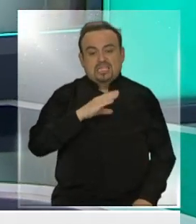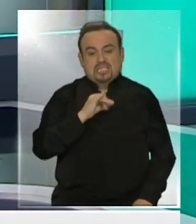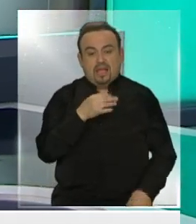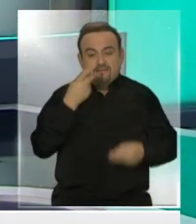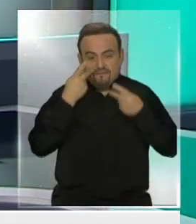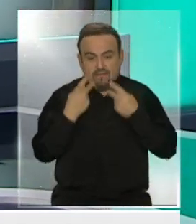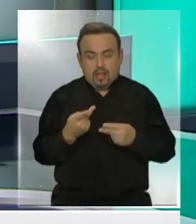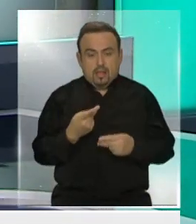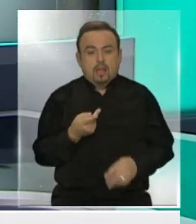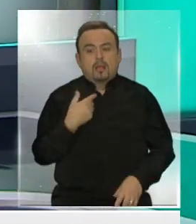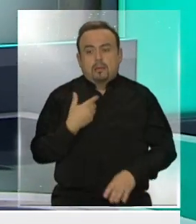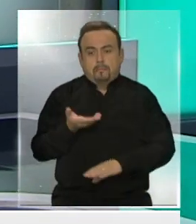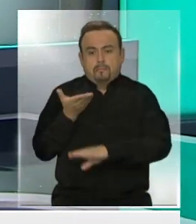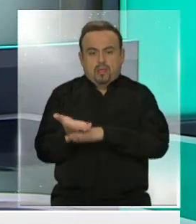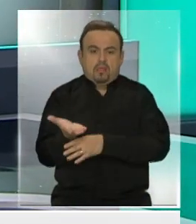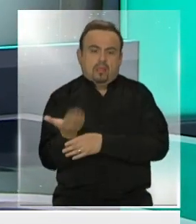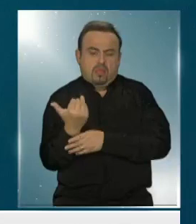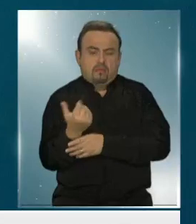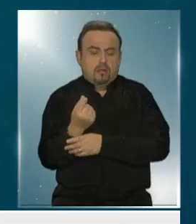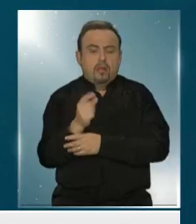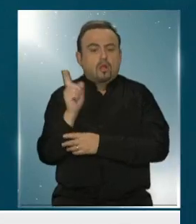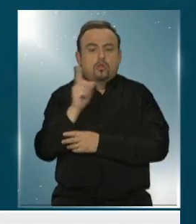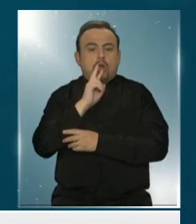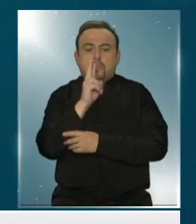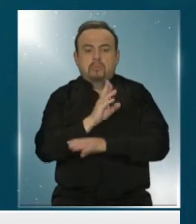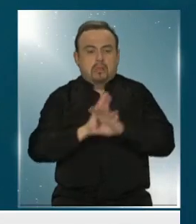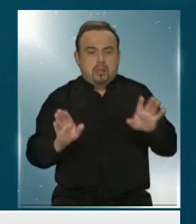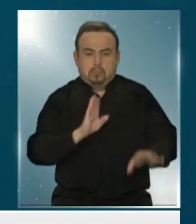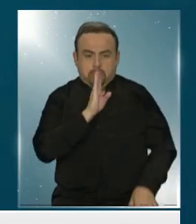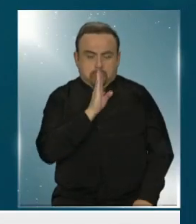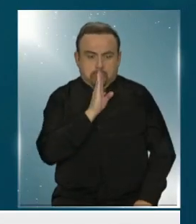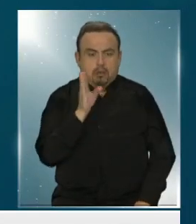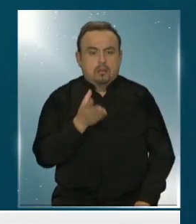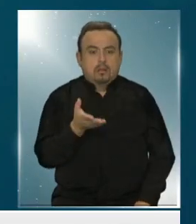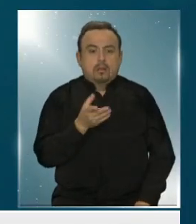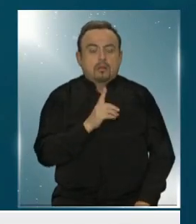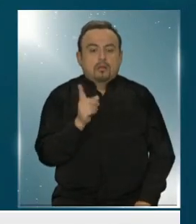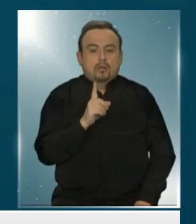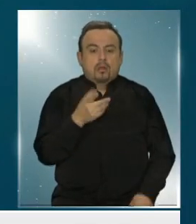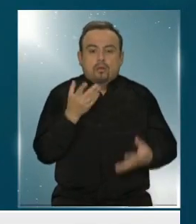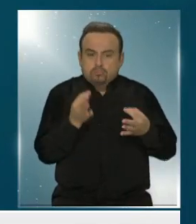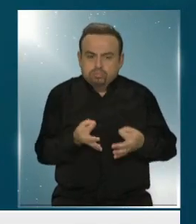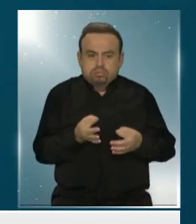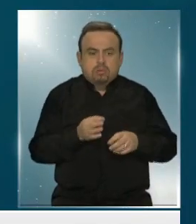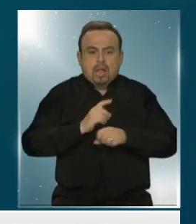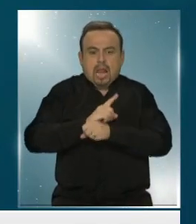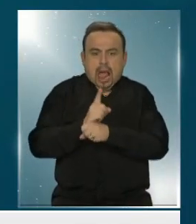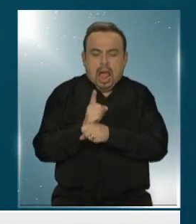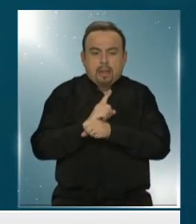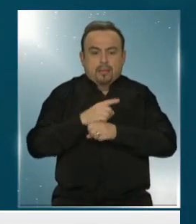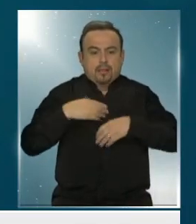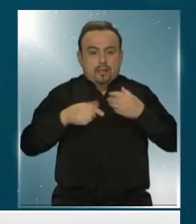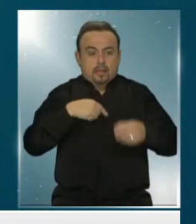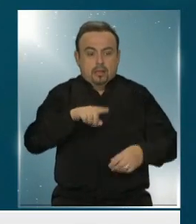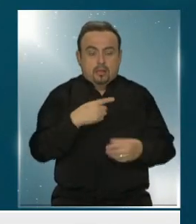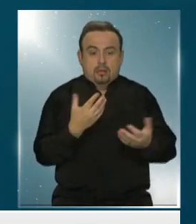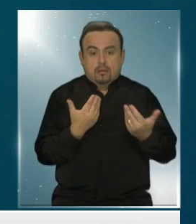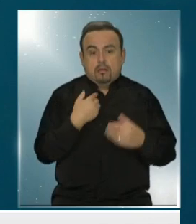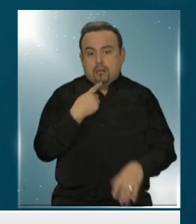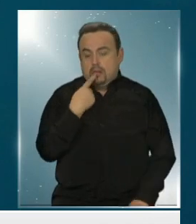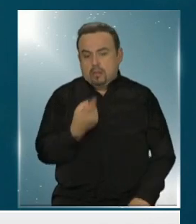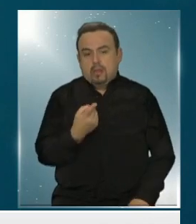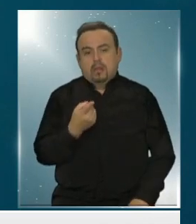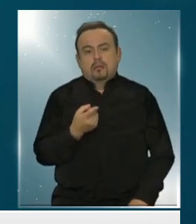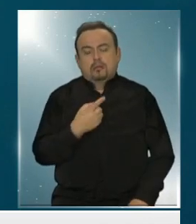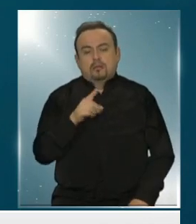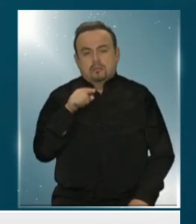ha exigió la devolución del dinero y muchas de ellas no ha respondido o derechamente los canales no han sido los eficaces que esperaría el consumidor y es por eso que el sónar también